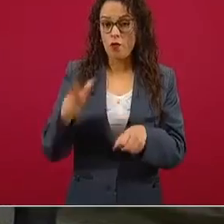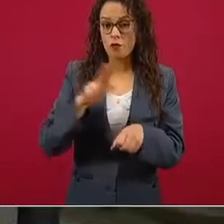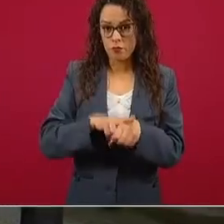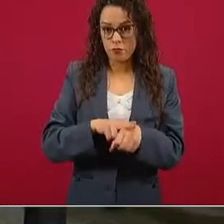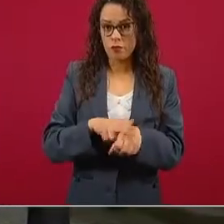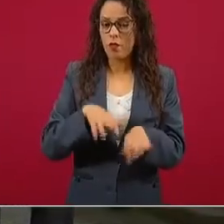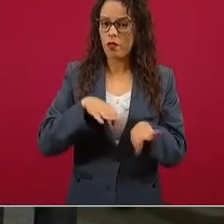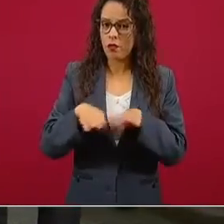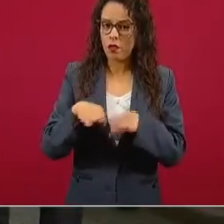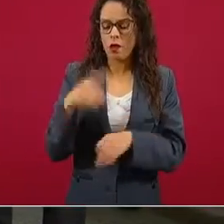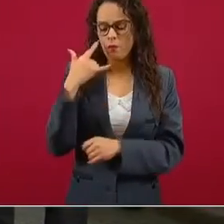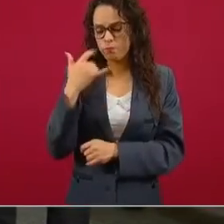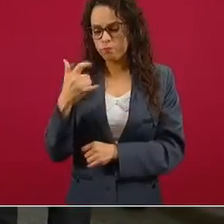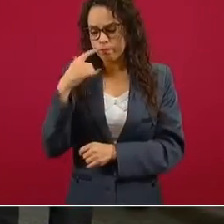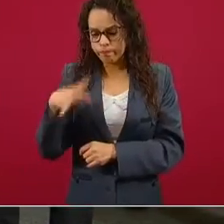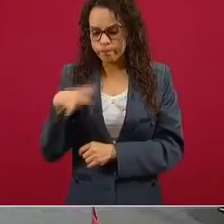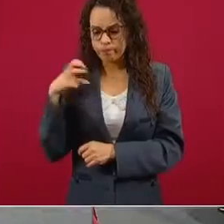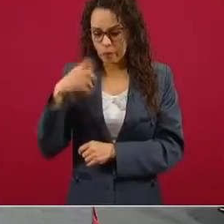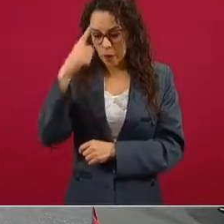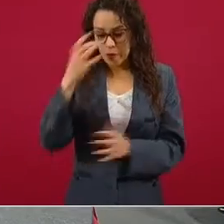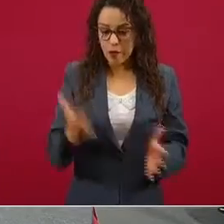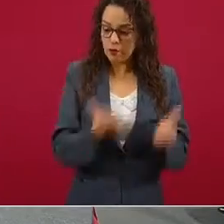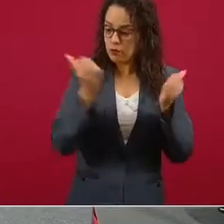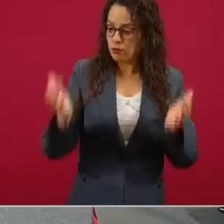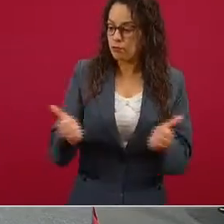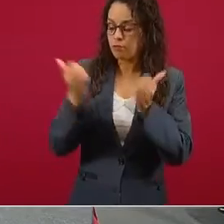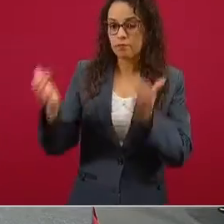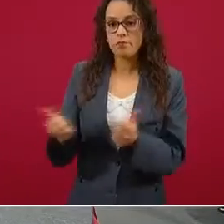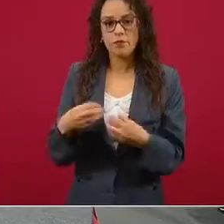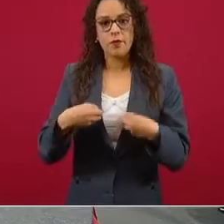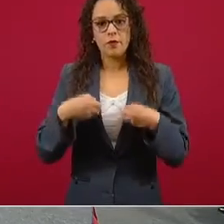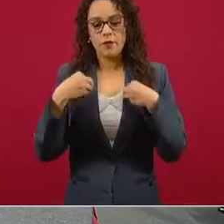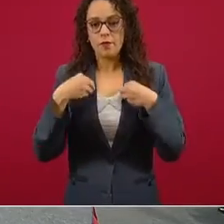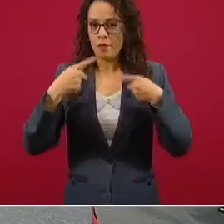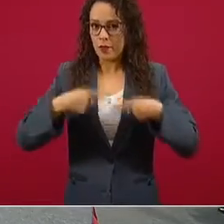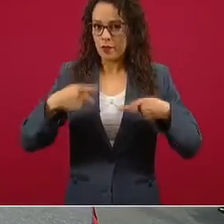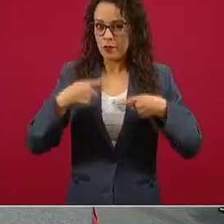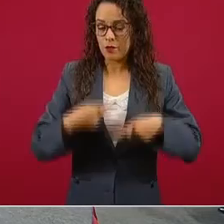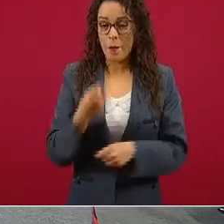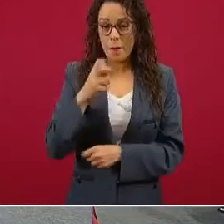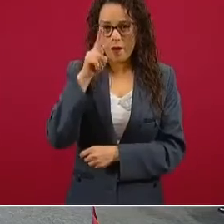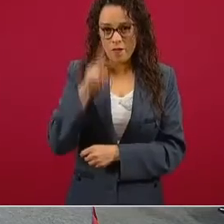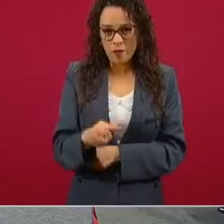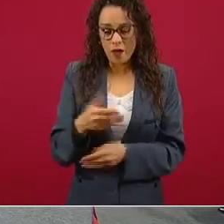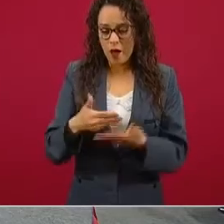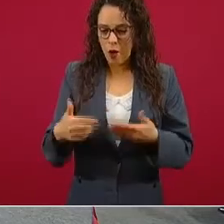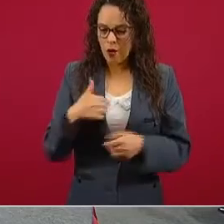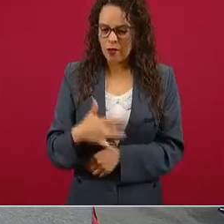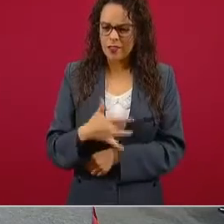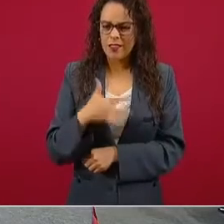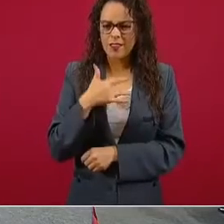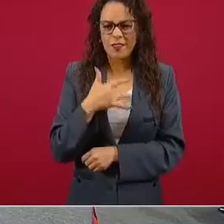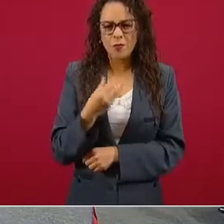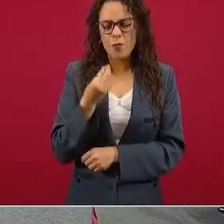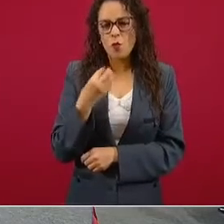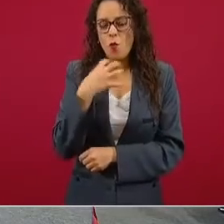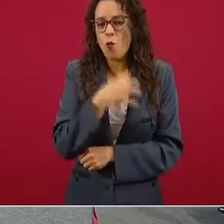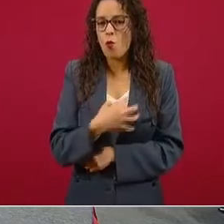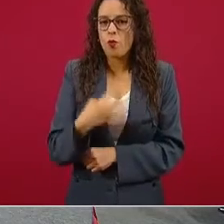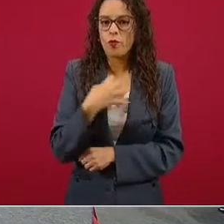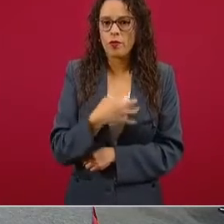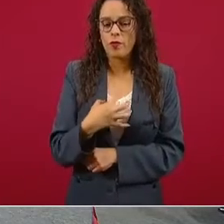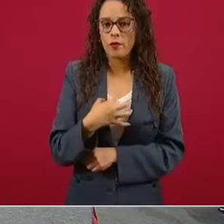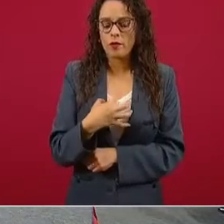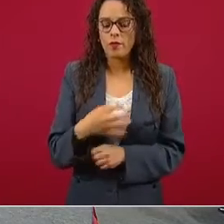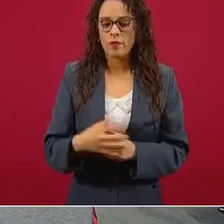enfrentando la pandemia. Por eso nos da mucho gusto que nos acompañen